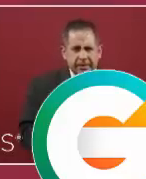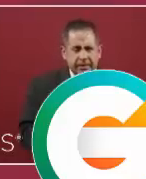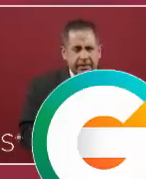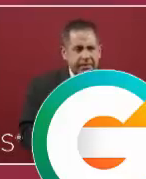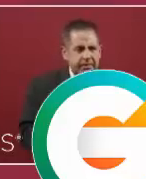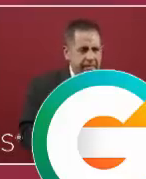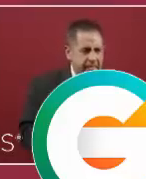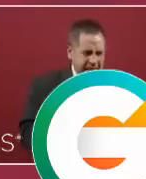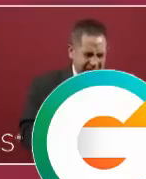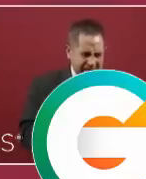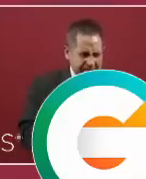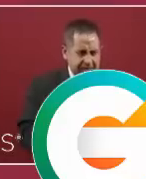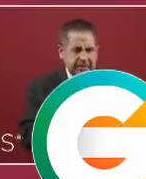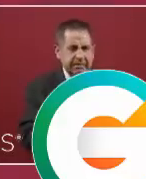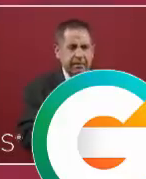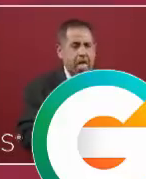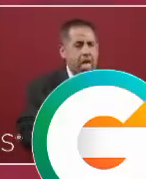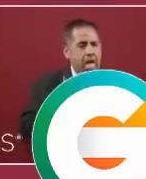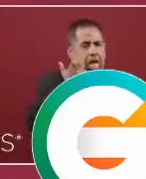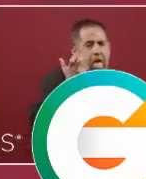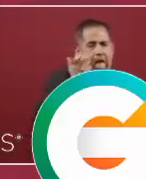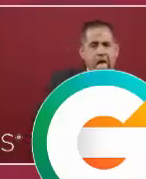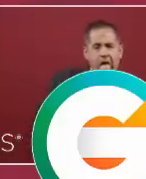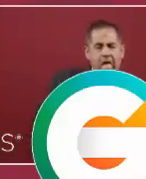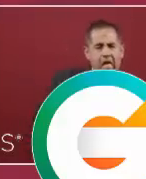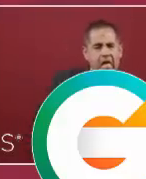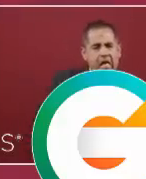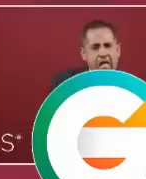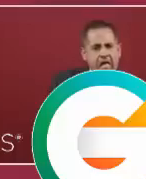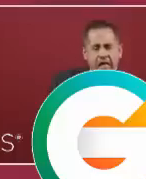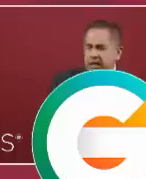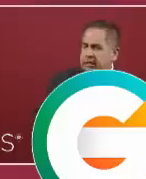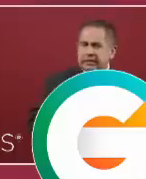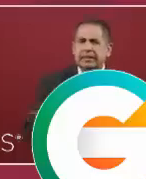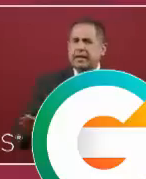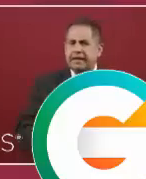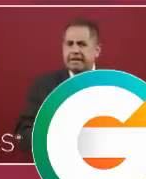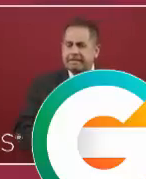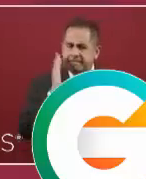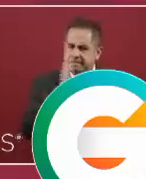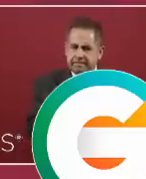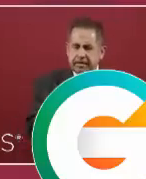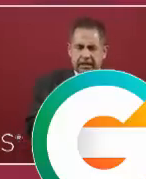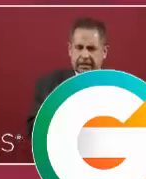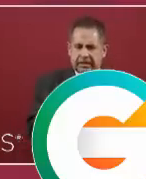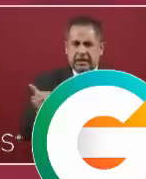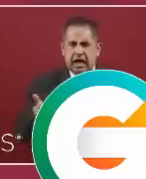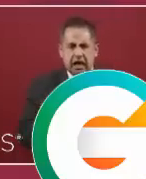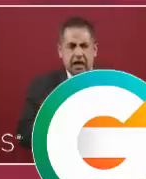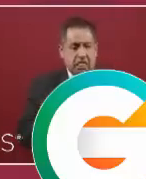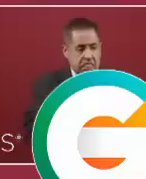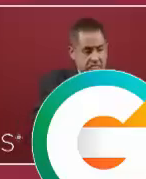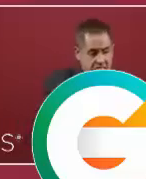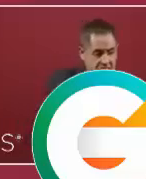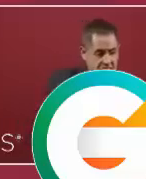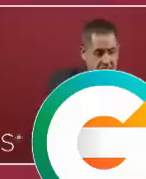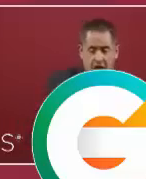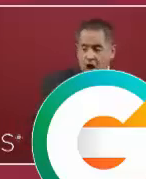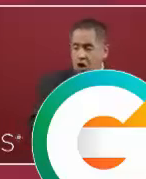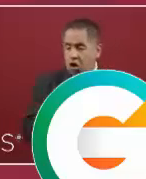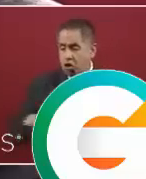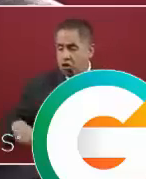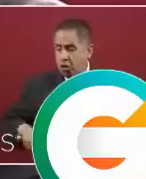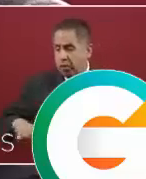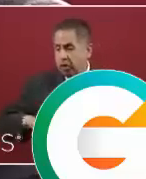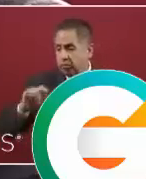componendas, que no haya complicidad entre la delincuencia y